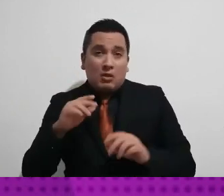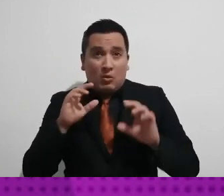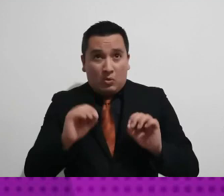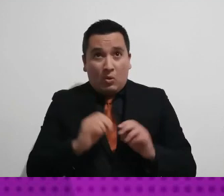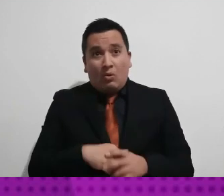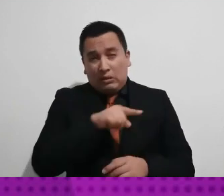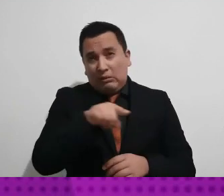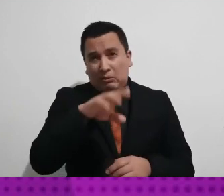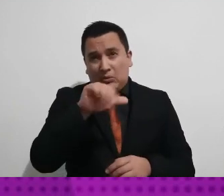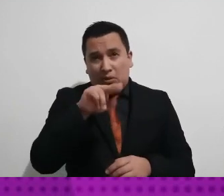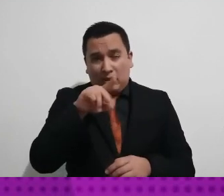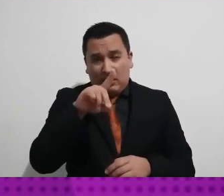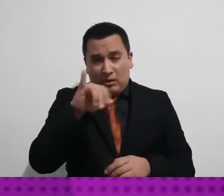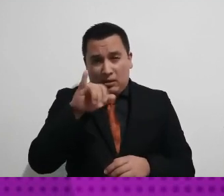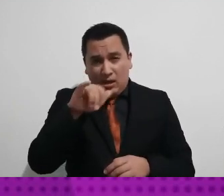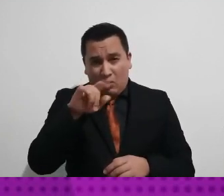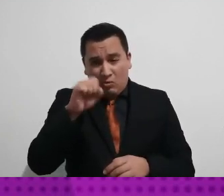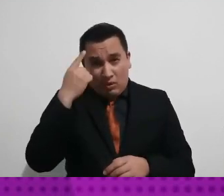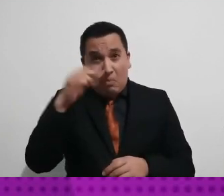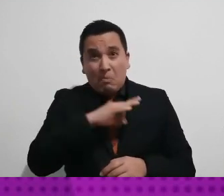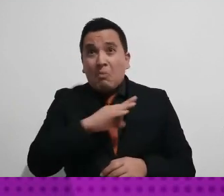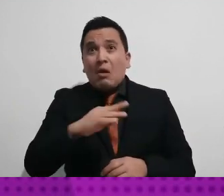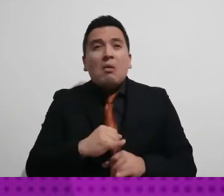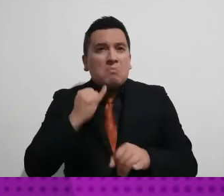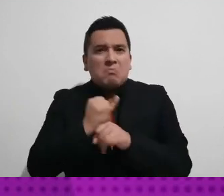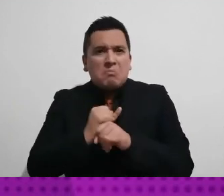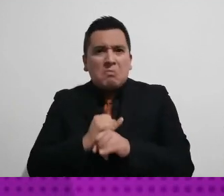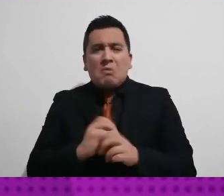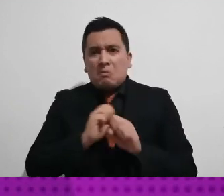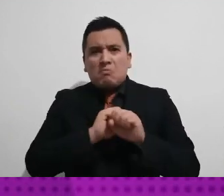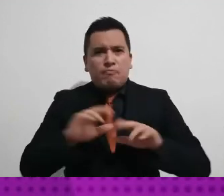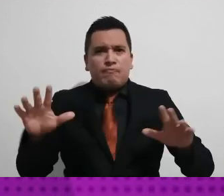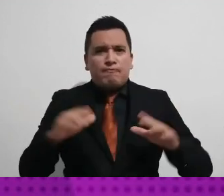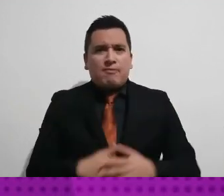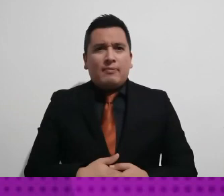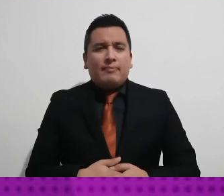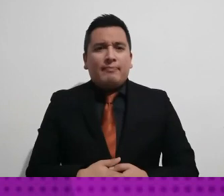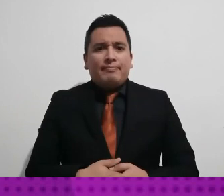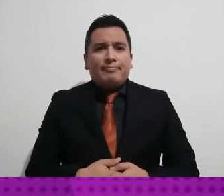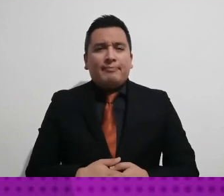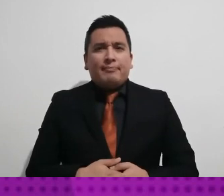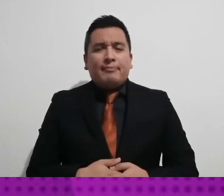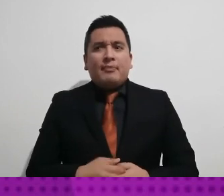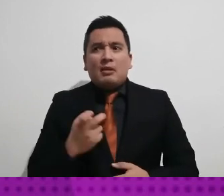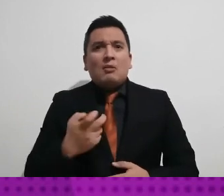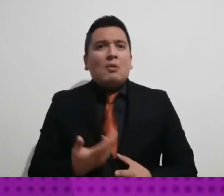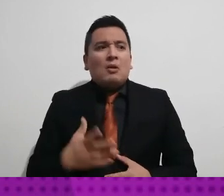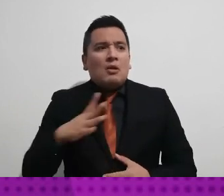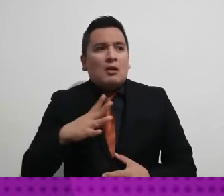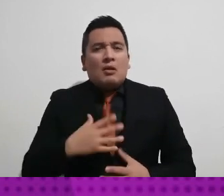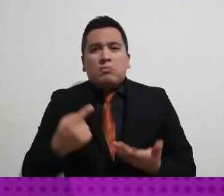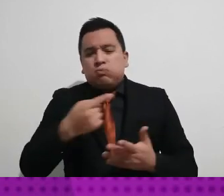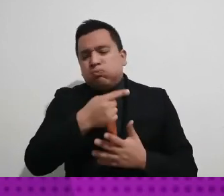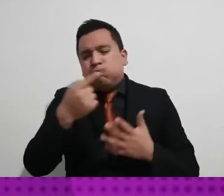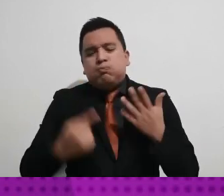políticos y candidatos para que pudieran hacer sus campañas digitales de manera efectiva y que cumplieran